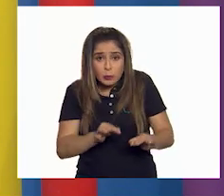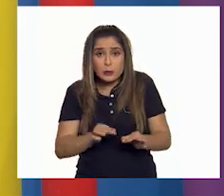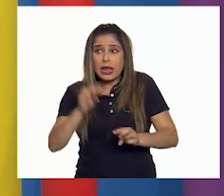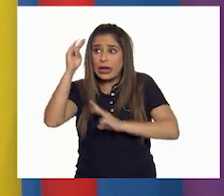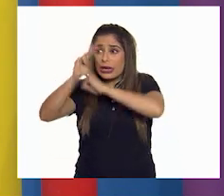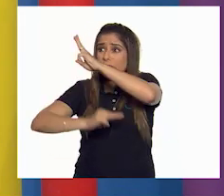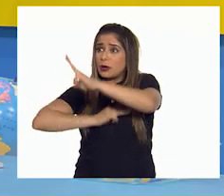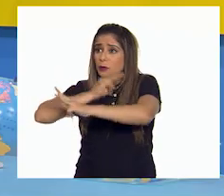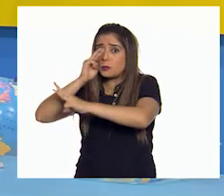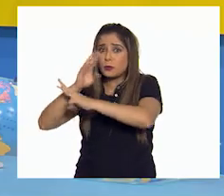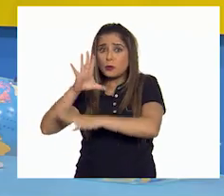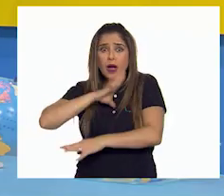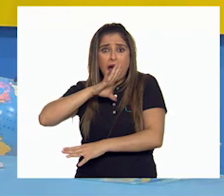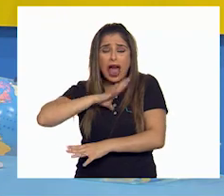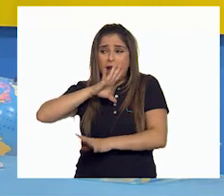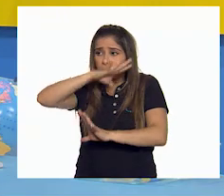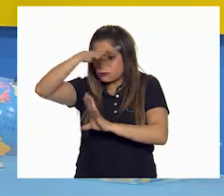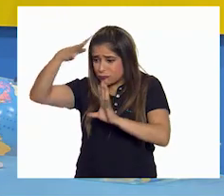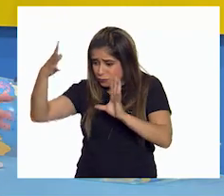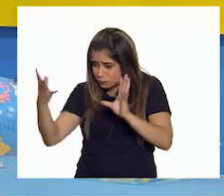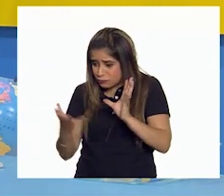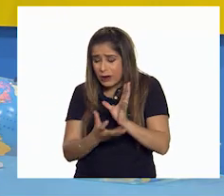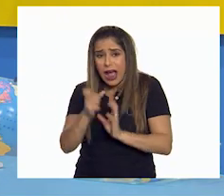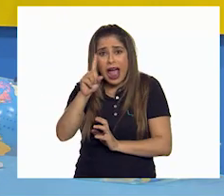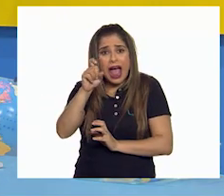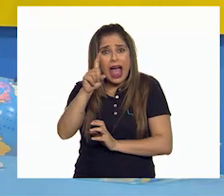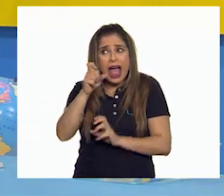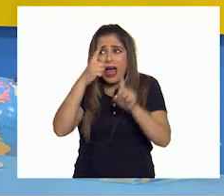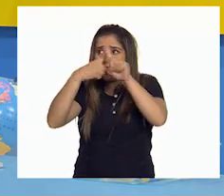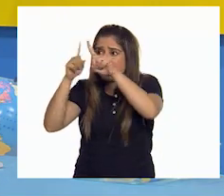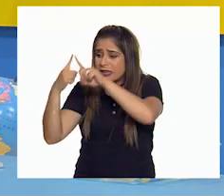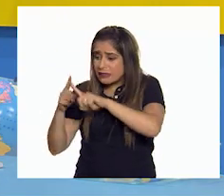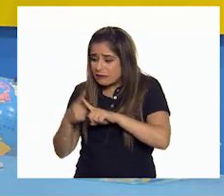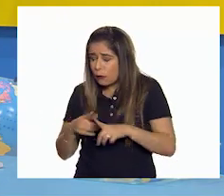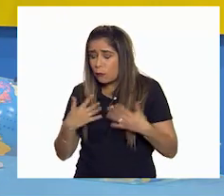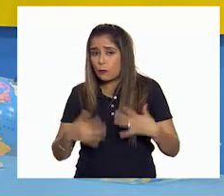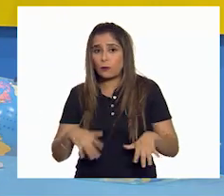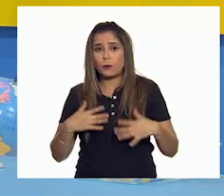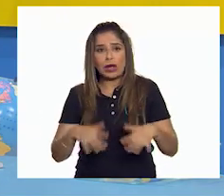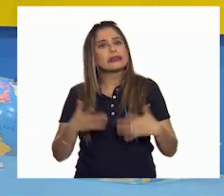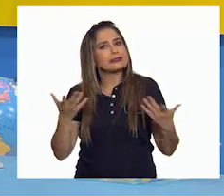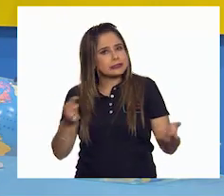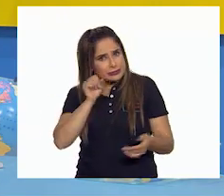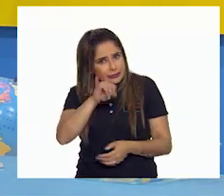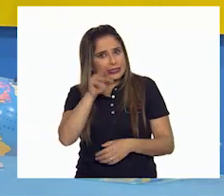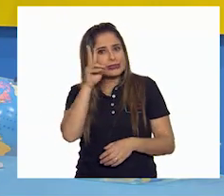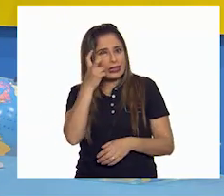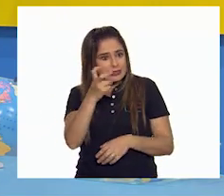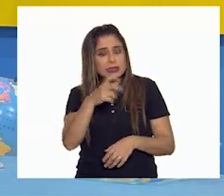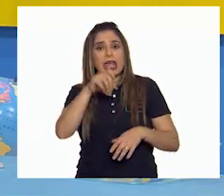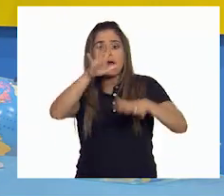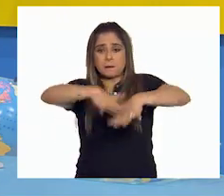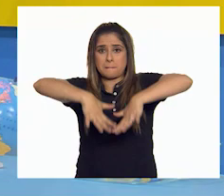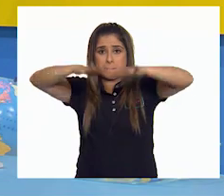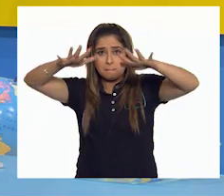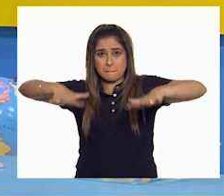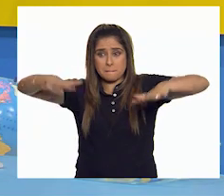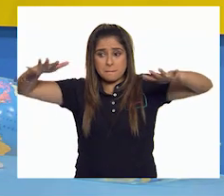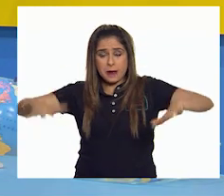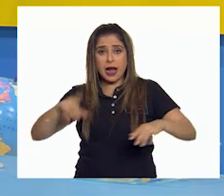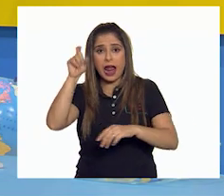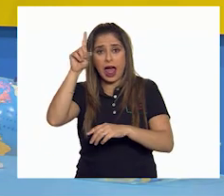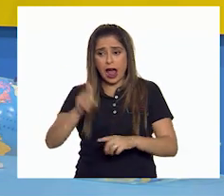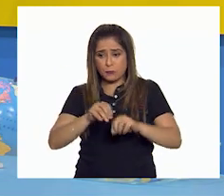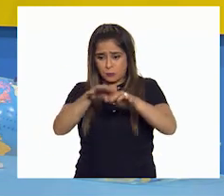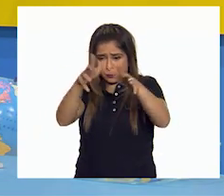mundo. Y esa característica de pasar por cambios temporales es la que precisamente la hace fundamental